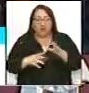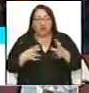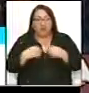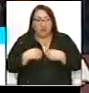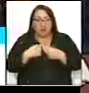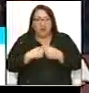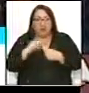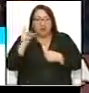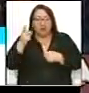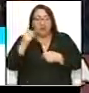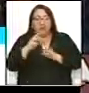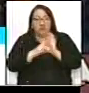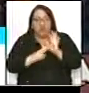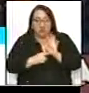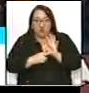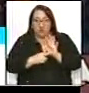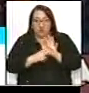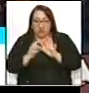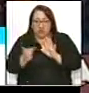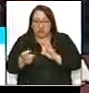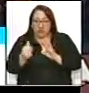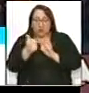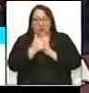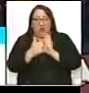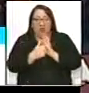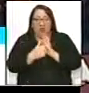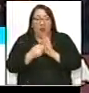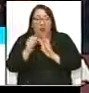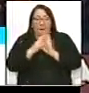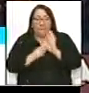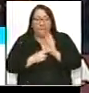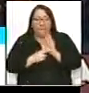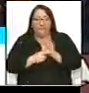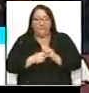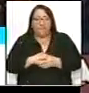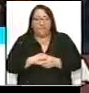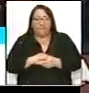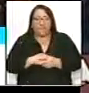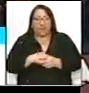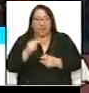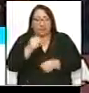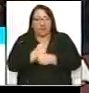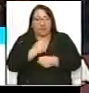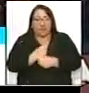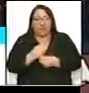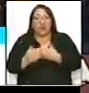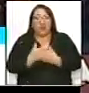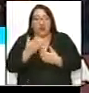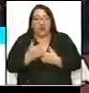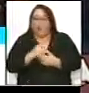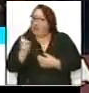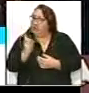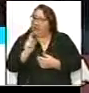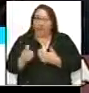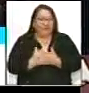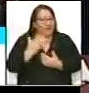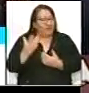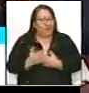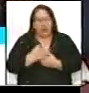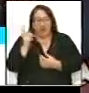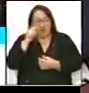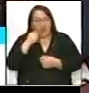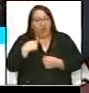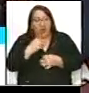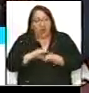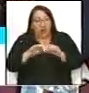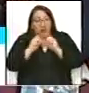reconozcan los liderazgos regionales, las agendas regionales, y ese es el reto, que es fácil. No es fácil. ¿Que tenemos la